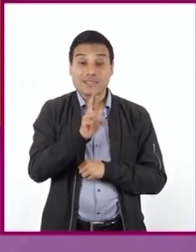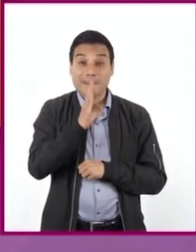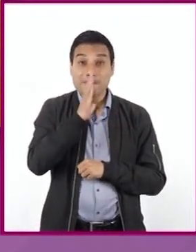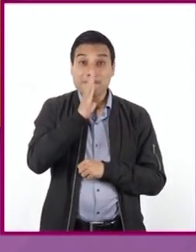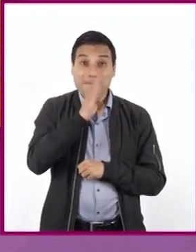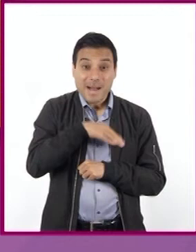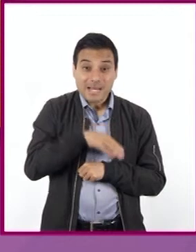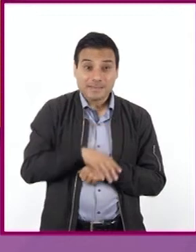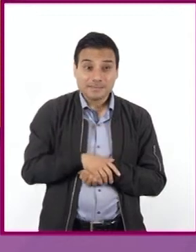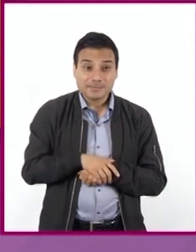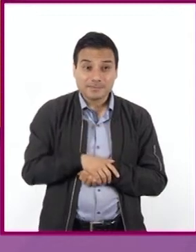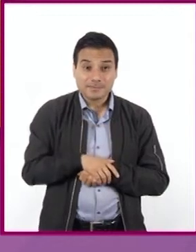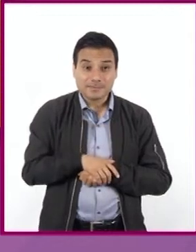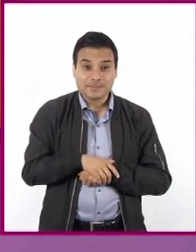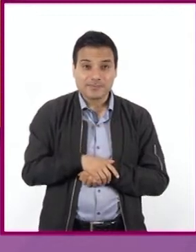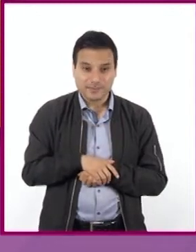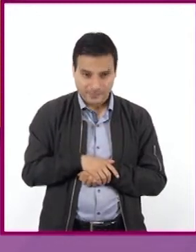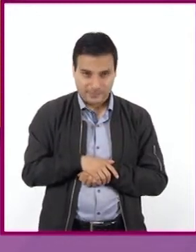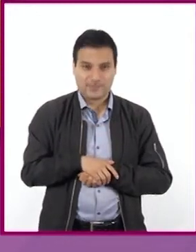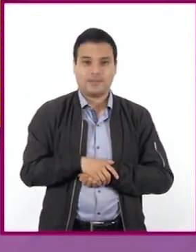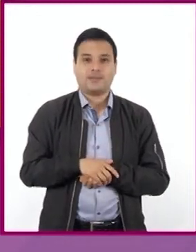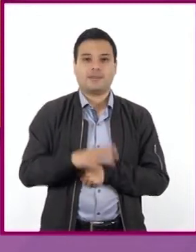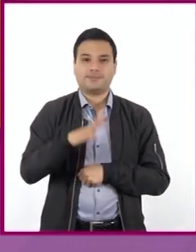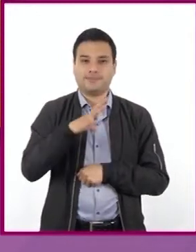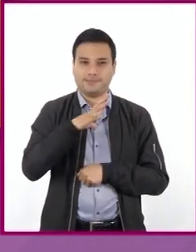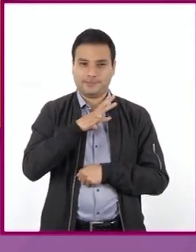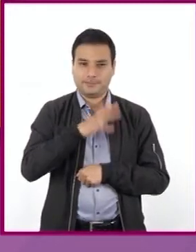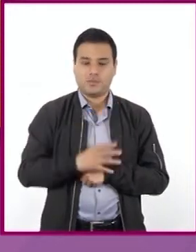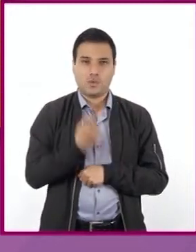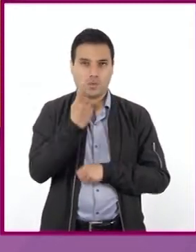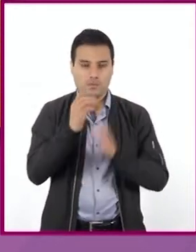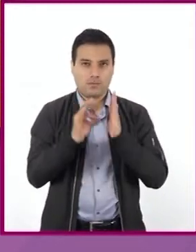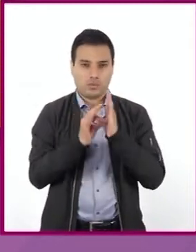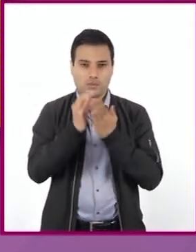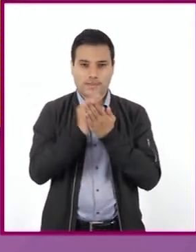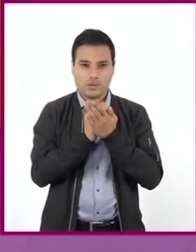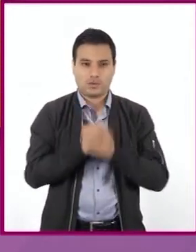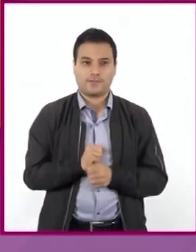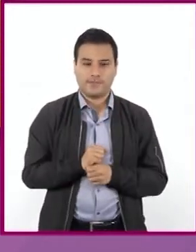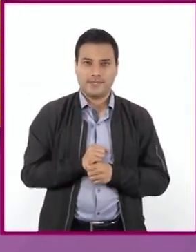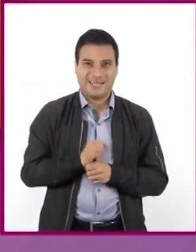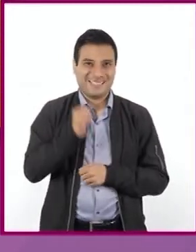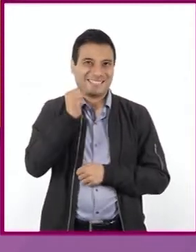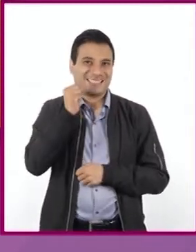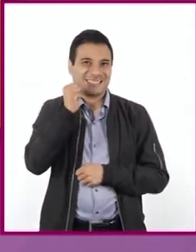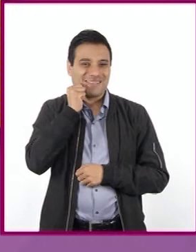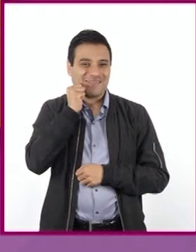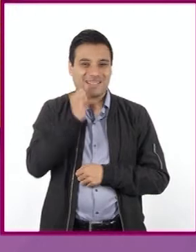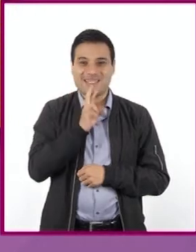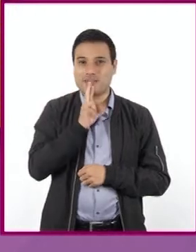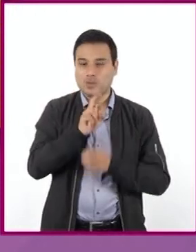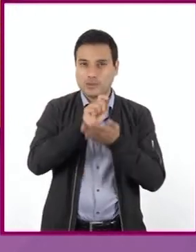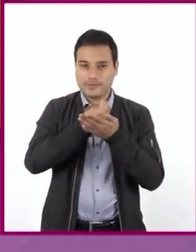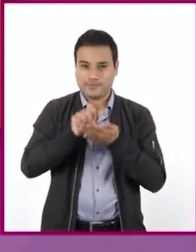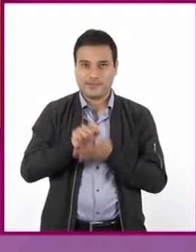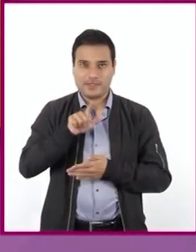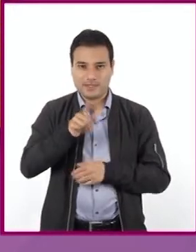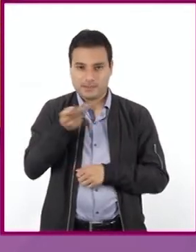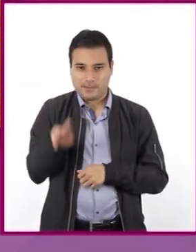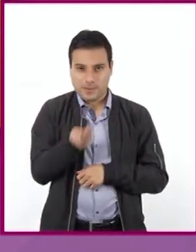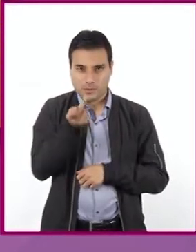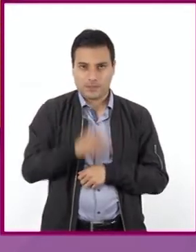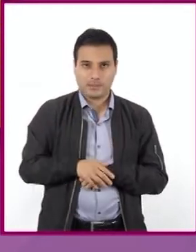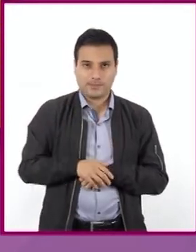equivocada. Stephanie responde a 17 preguntas y obtiene 43 puntos. ¿Cuántas